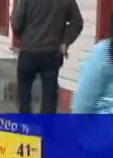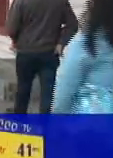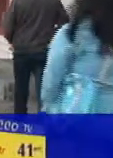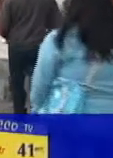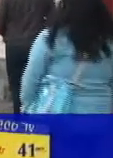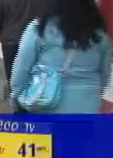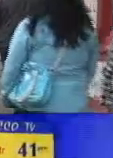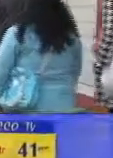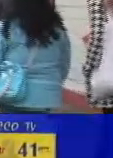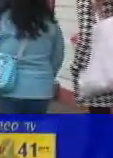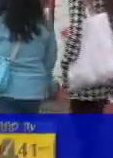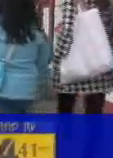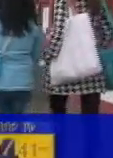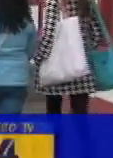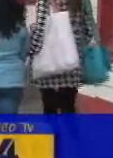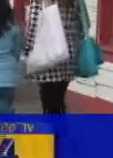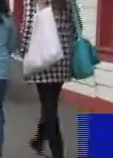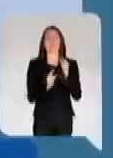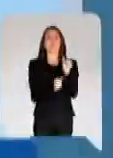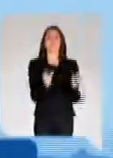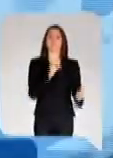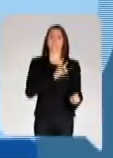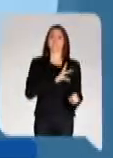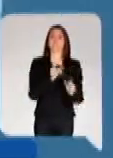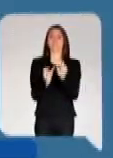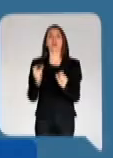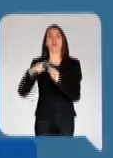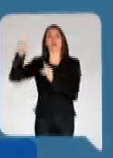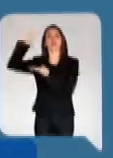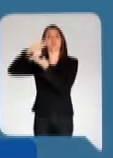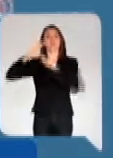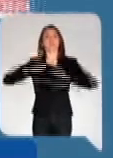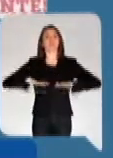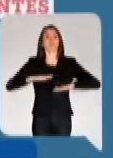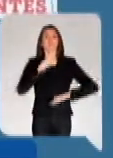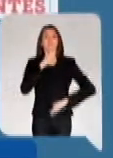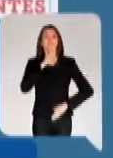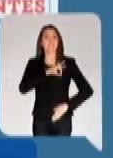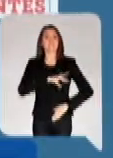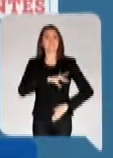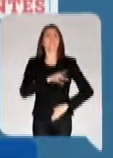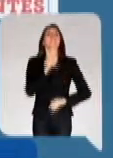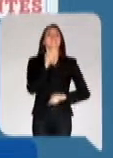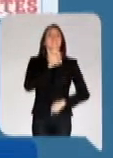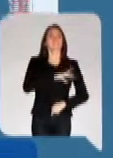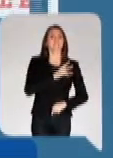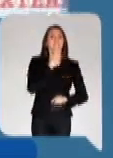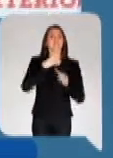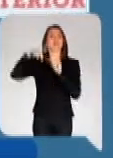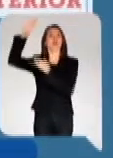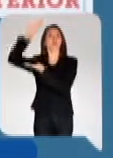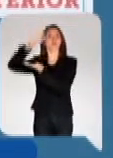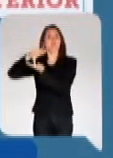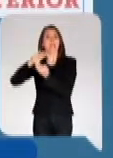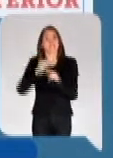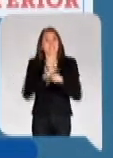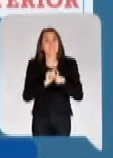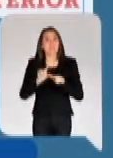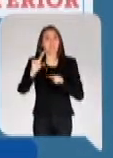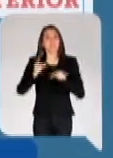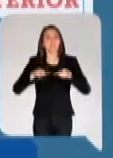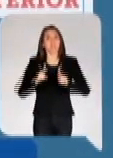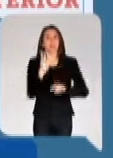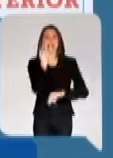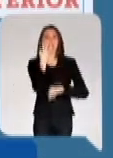para formar y autoconvocarse era de 15 personas. Esto se redujo a solo 10 luego de constatar varios de los observadores